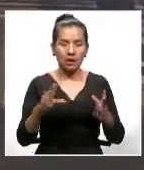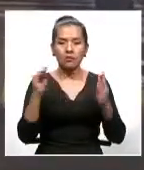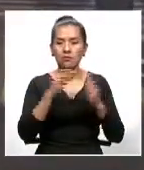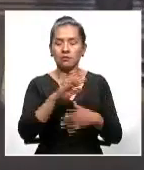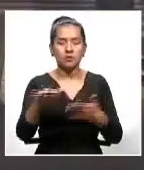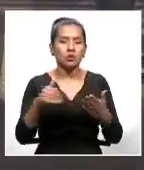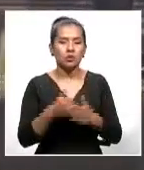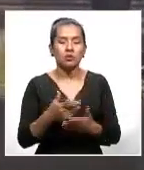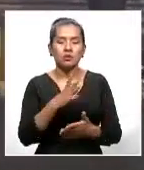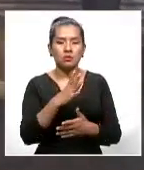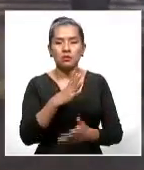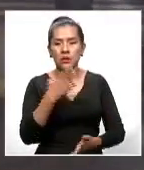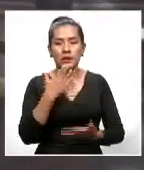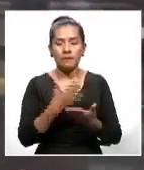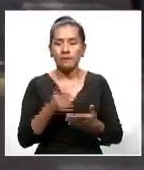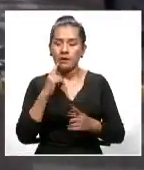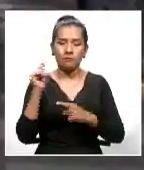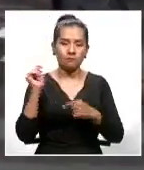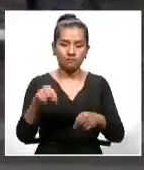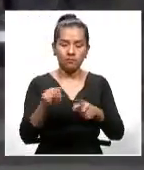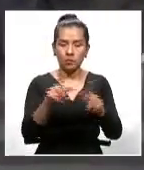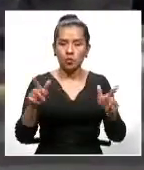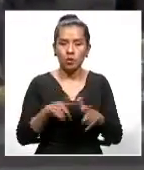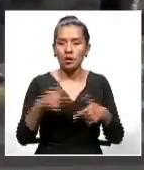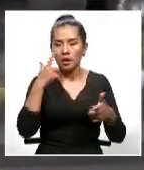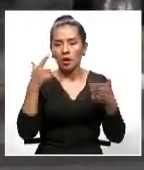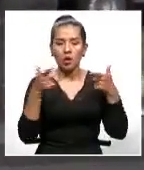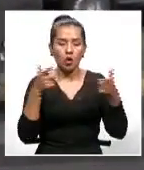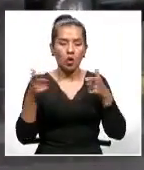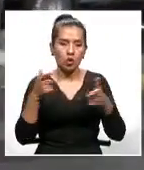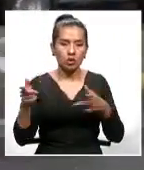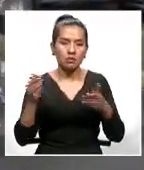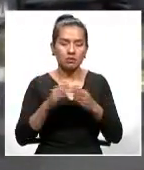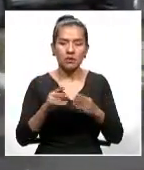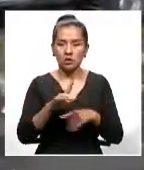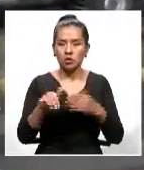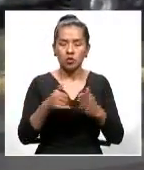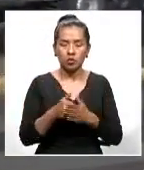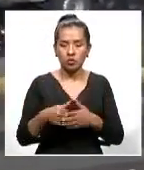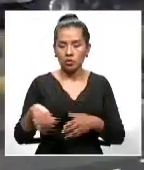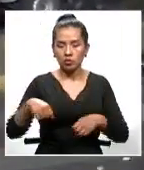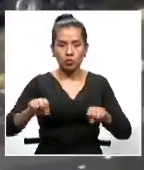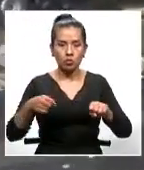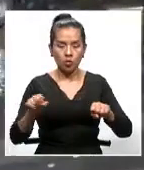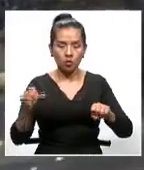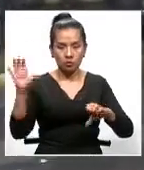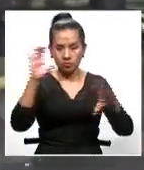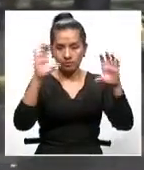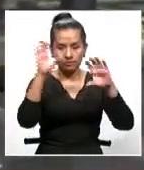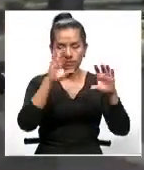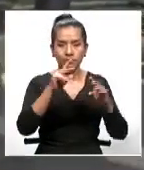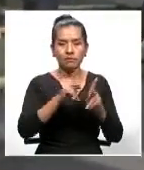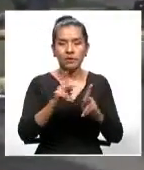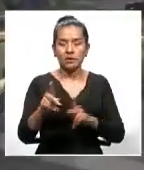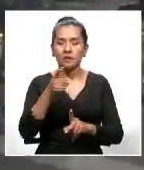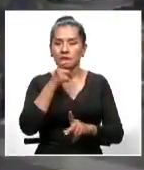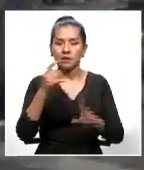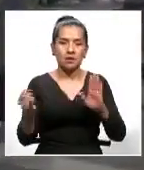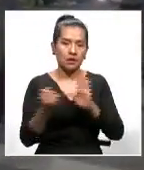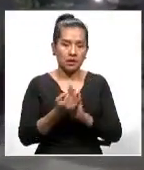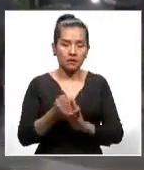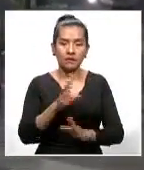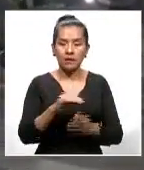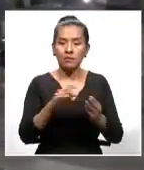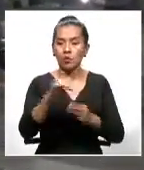todavía pues en este lugar también realizando los controles y patrullajes respectivos. También en lo que respecta a en los otros puntos